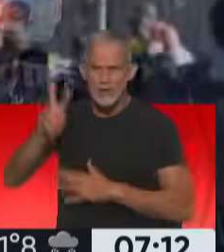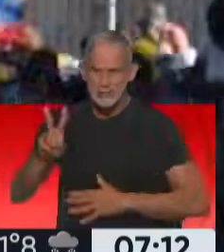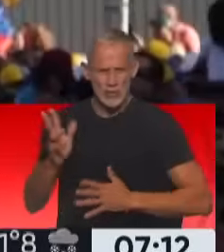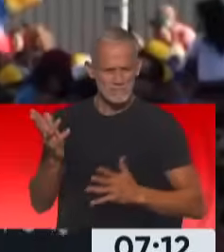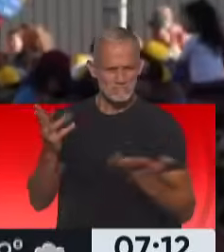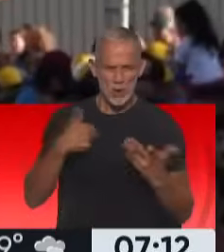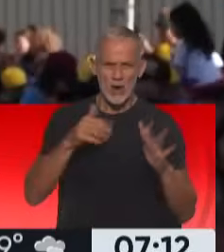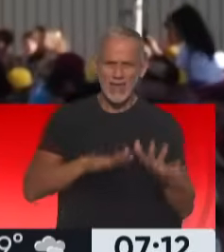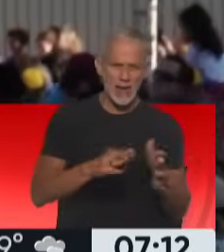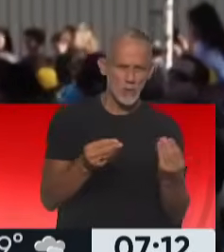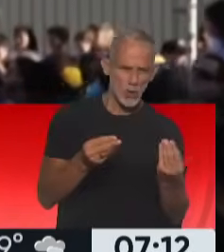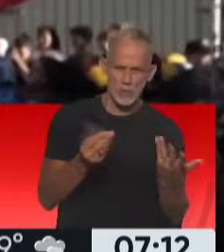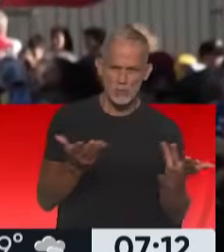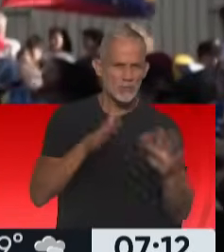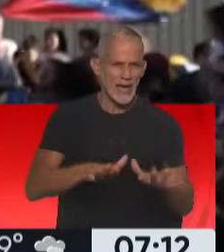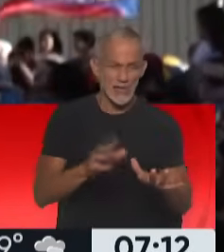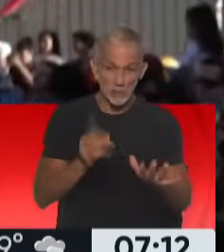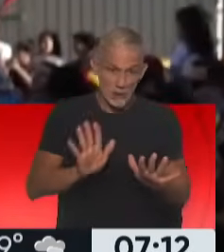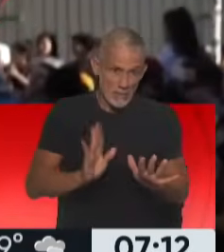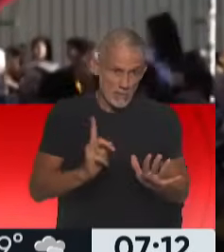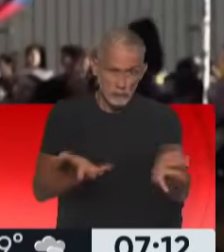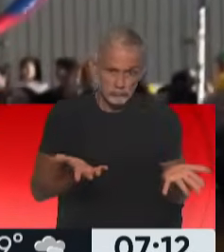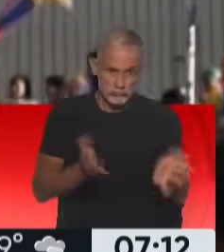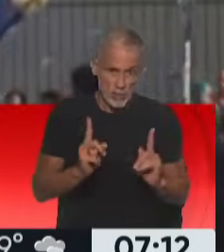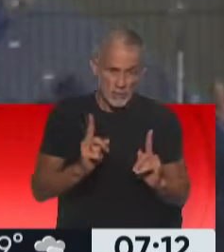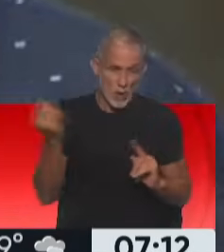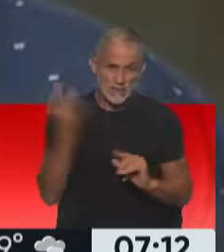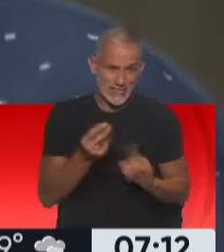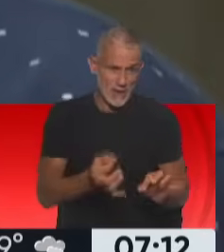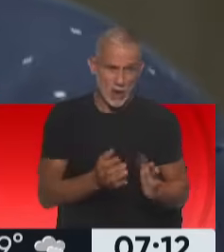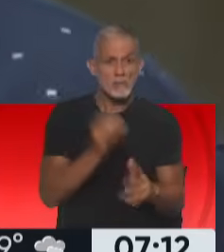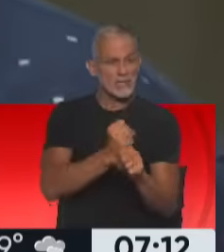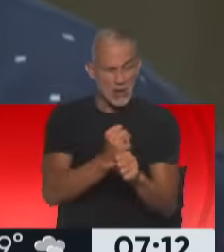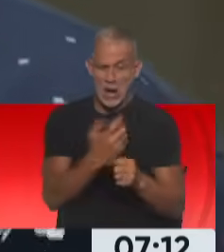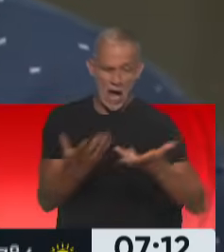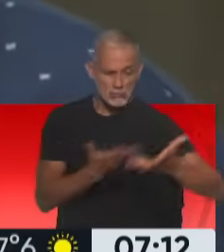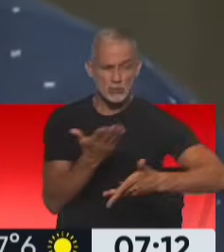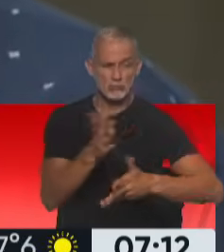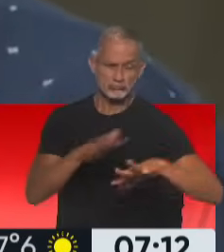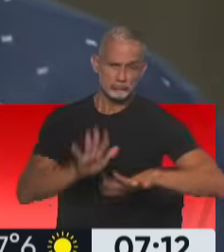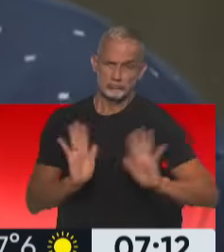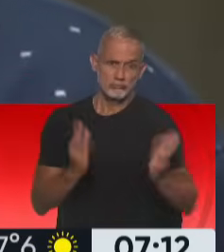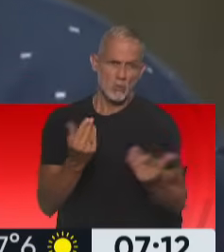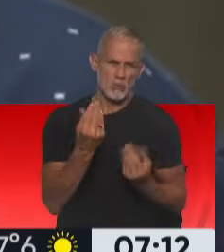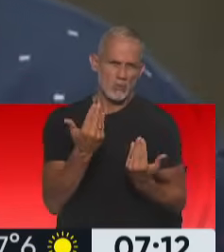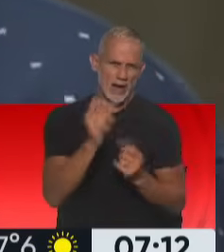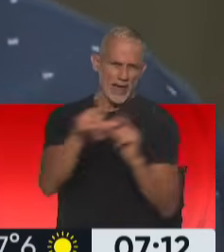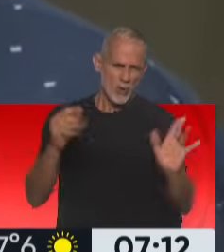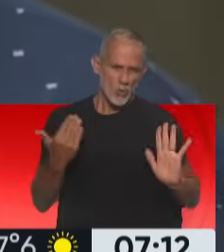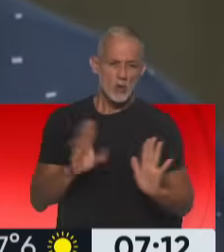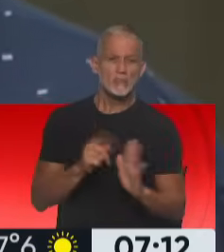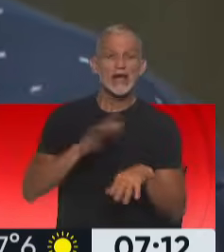podemos permanecer? Permanecer como estamos desde el principio, trabajando, haciendo lo que podemos,